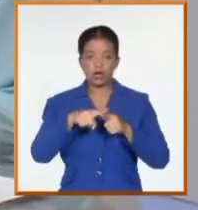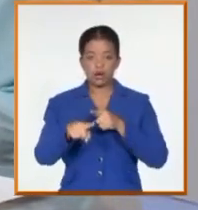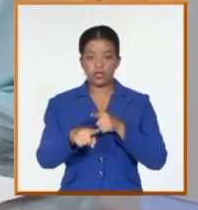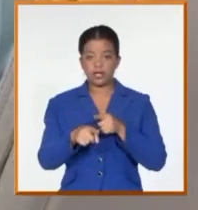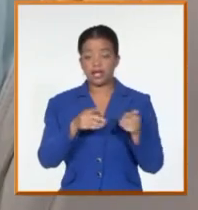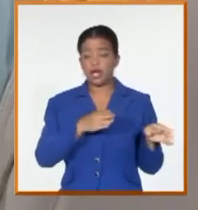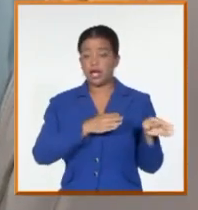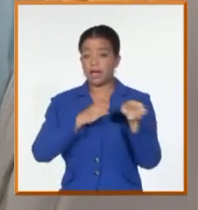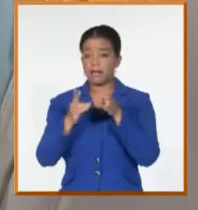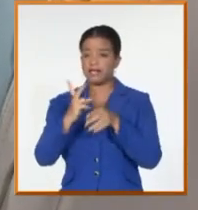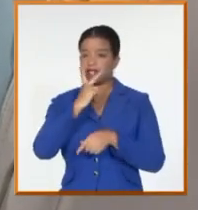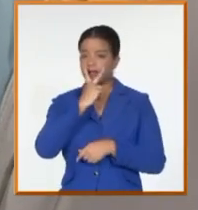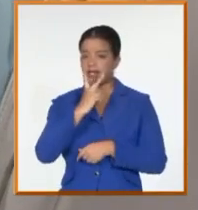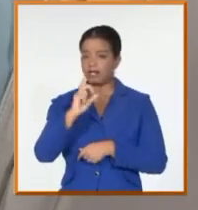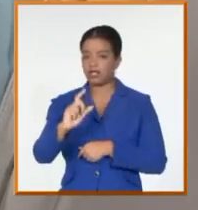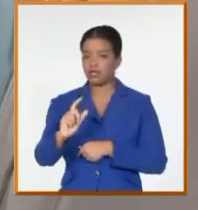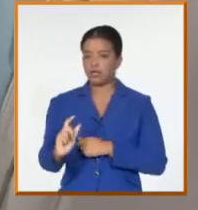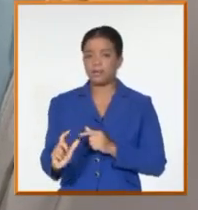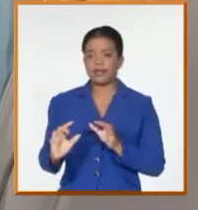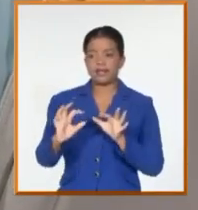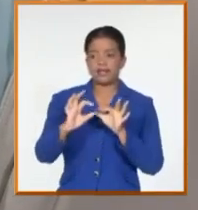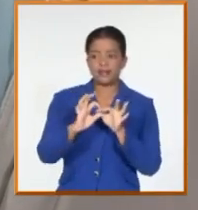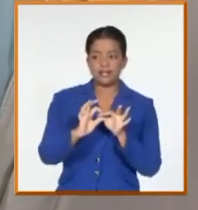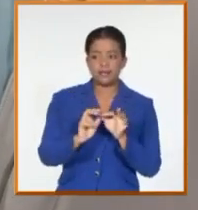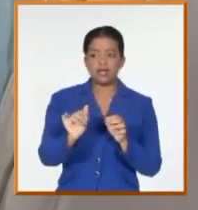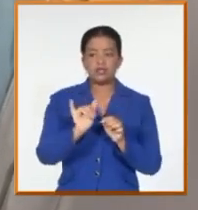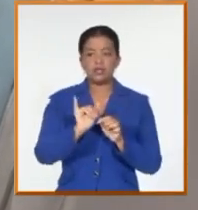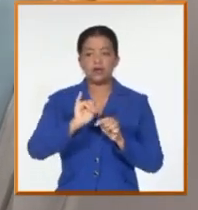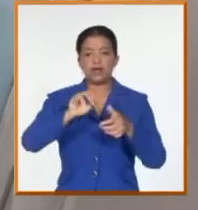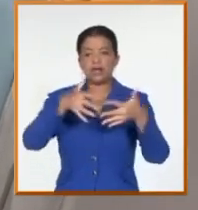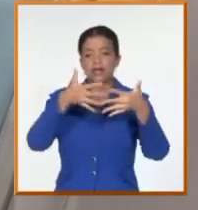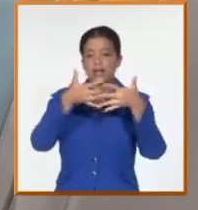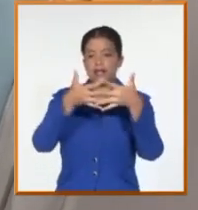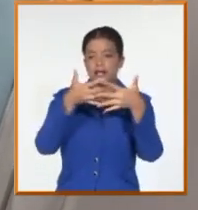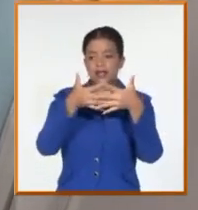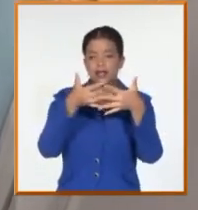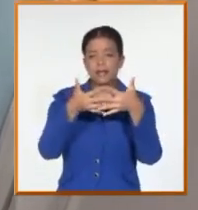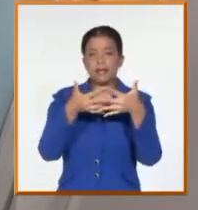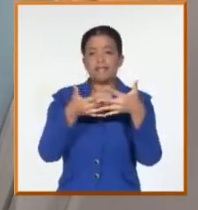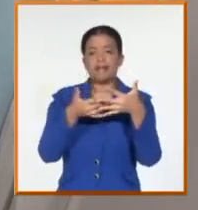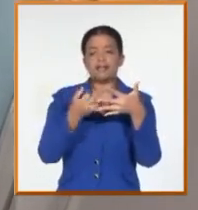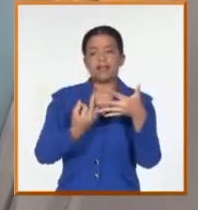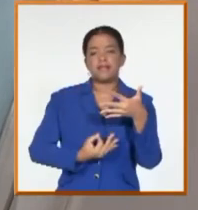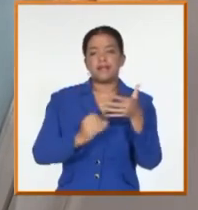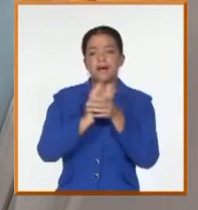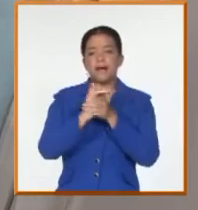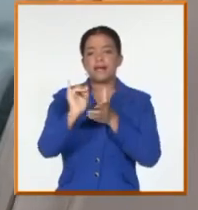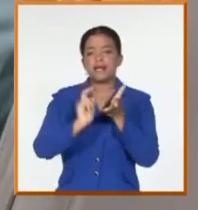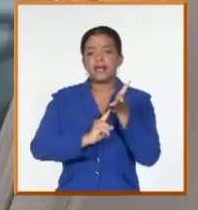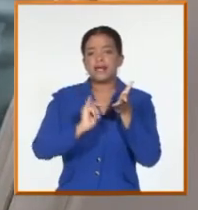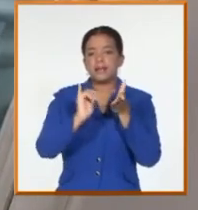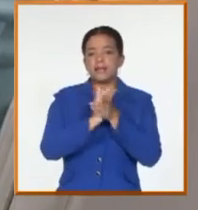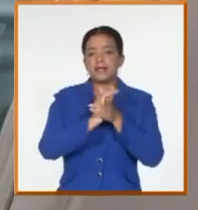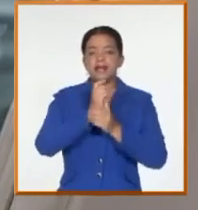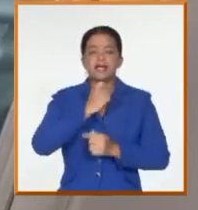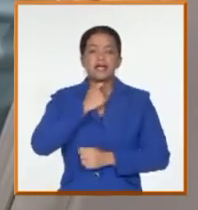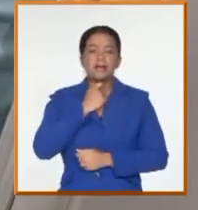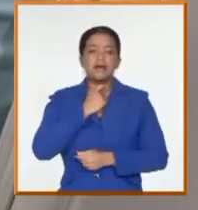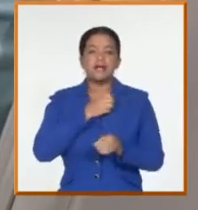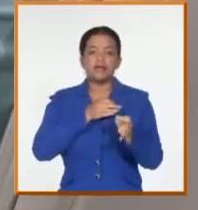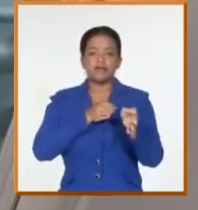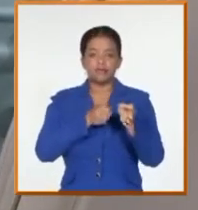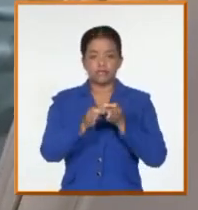pequeñas cooperativas también mi pymes que tienen que son de sectores que tienen lógicamente se rigen por la por las funciones